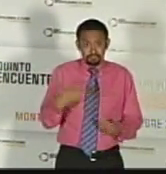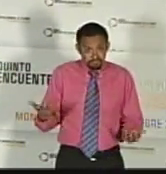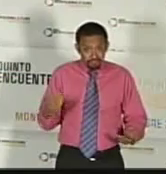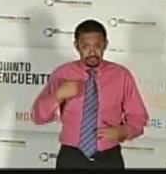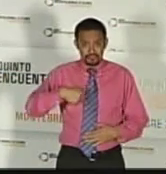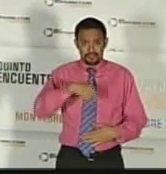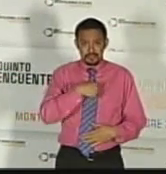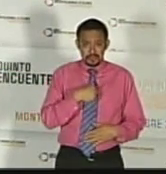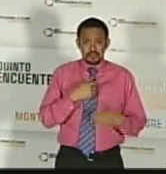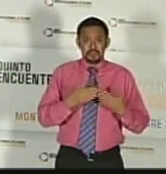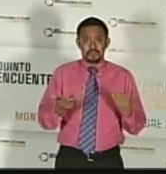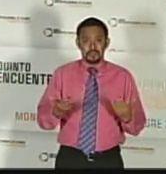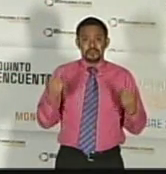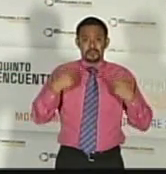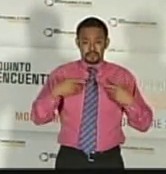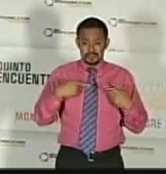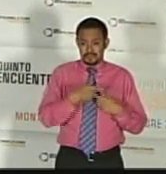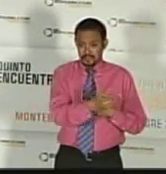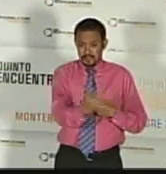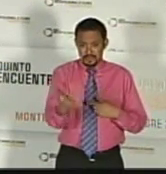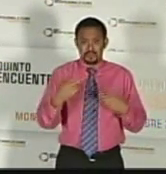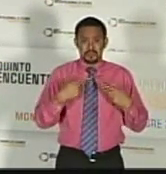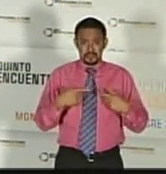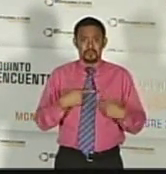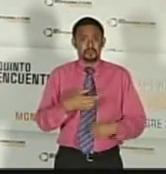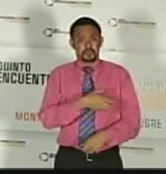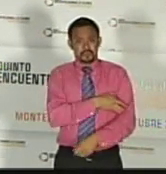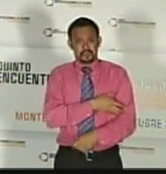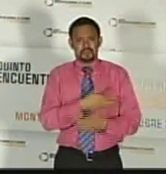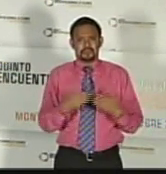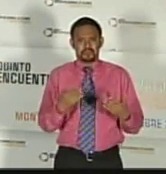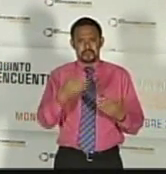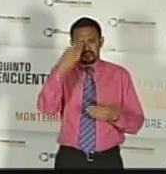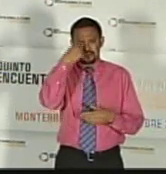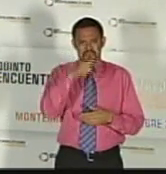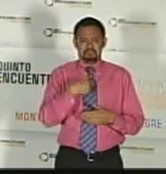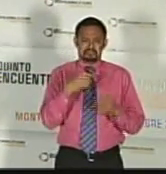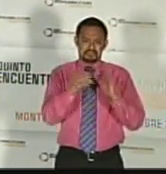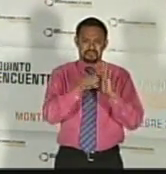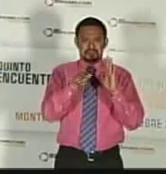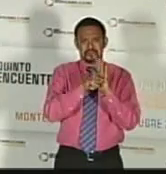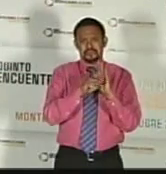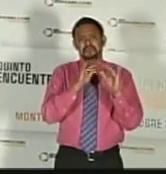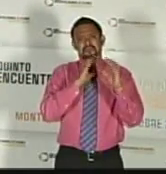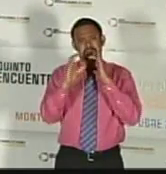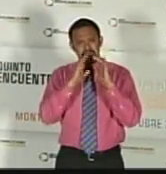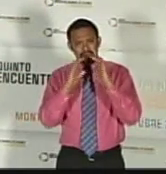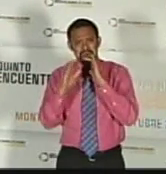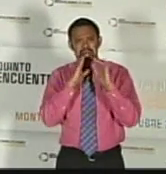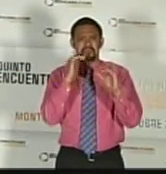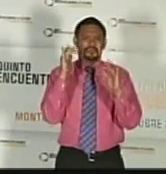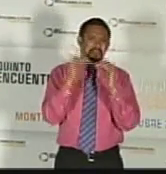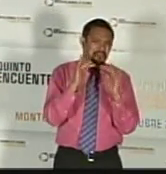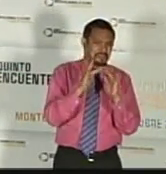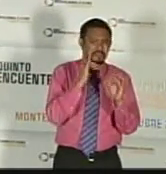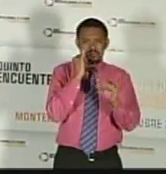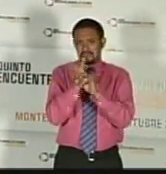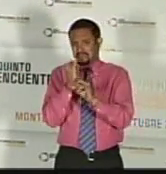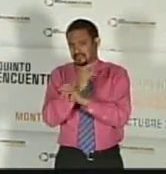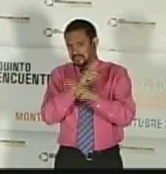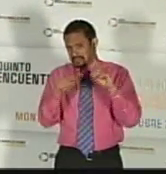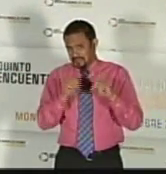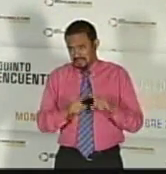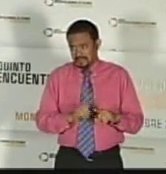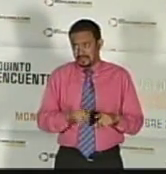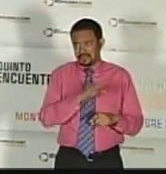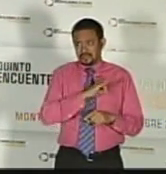poder está en el pueblo que ahora tiene acceso a las comunicaciones globales y sistemas de comunicación globales. Y esto es lo que